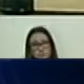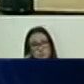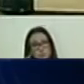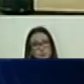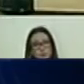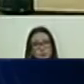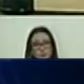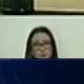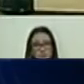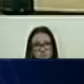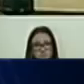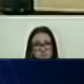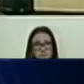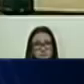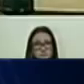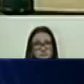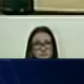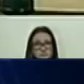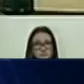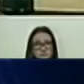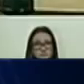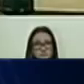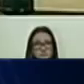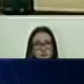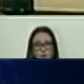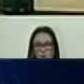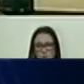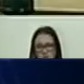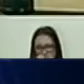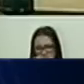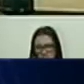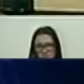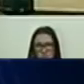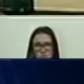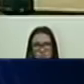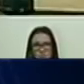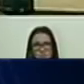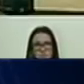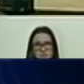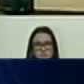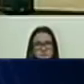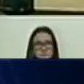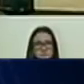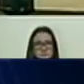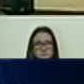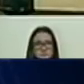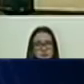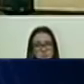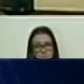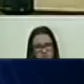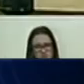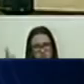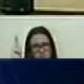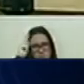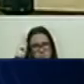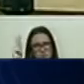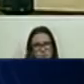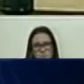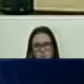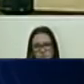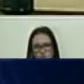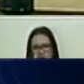Son los gobiernos más impopulares del planeta. Pero Pablo Kuczynski tiene menos de 2 años en el poder